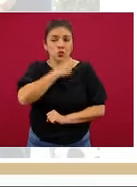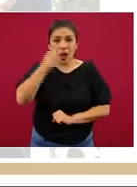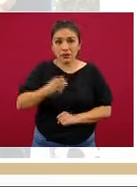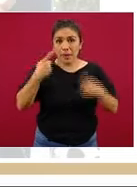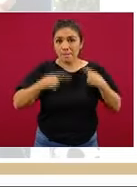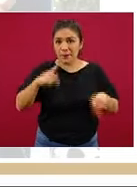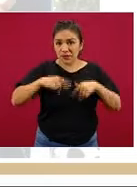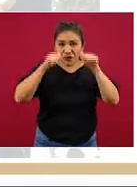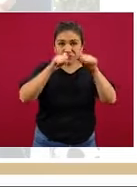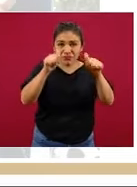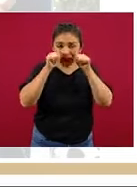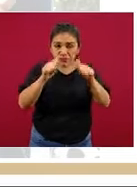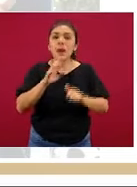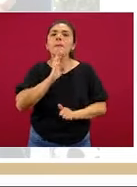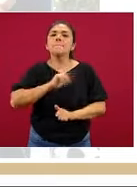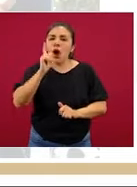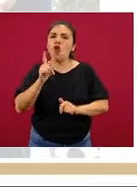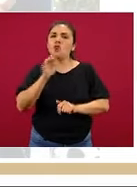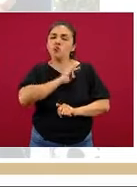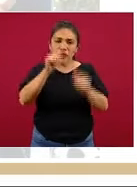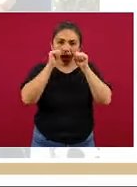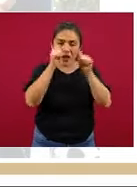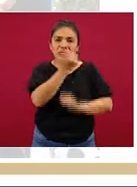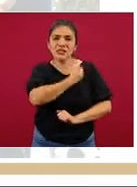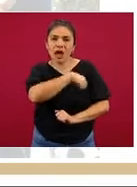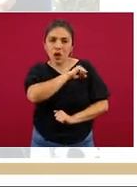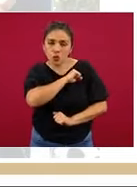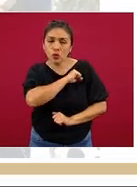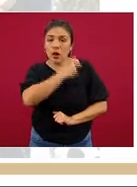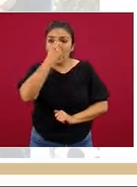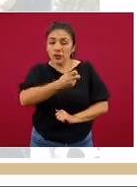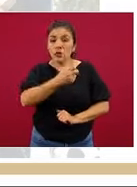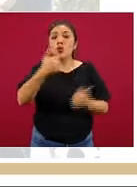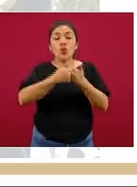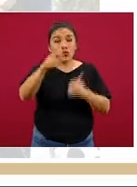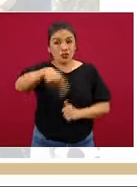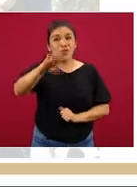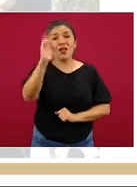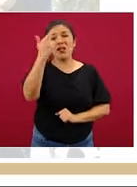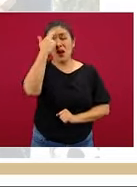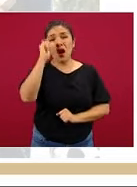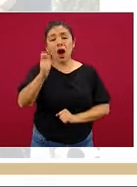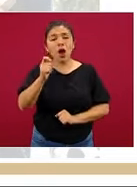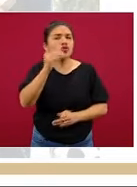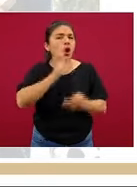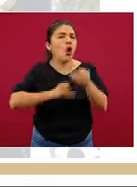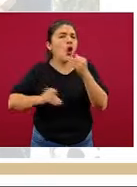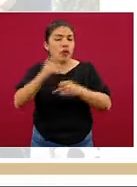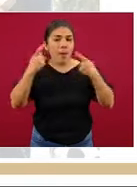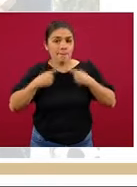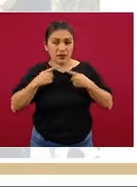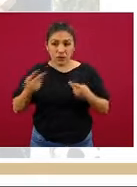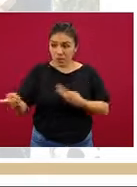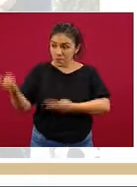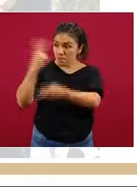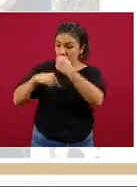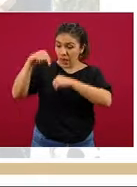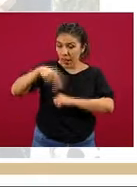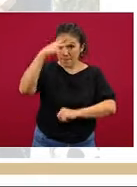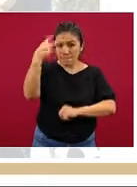población, mejorar el acceso a los servicios de salud. Propiamente, recordemos que toda población que ingresa a territorio mexicano,